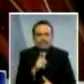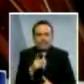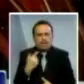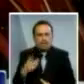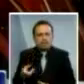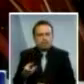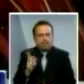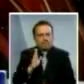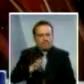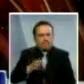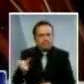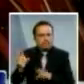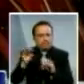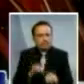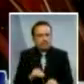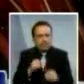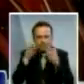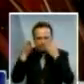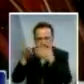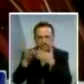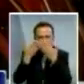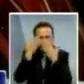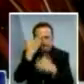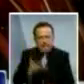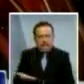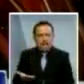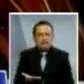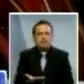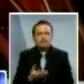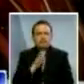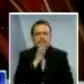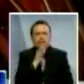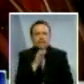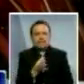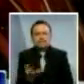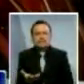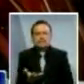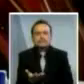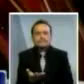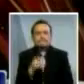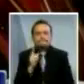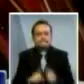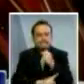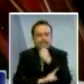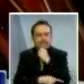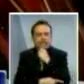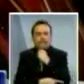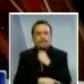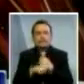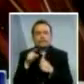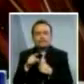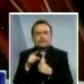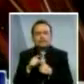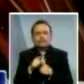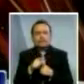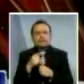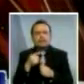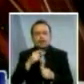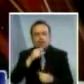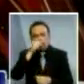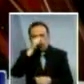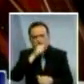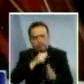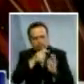reivindicación que tal vez está mal enfocada. Lo planteaba el abogado Peña en su columna del día